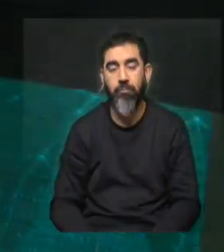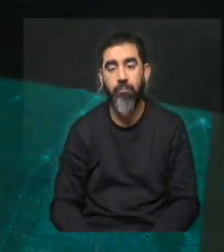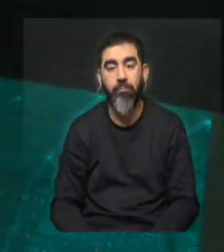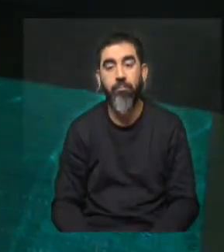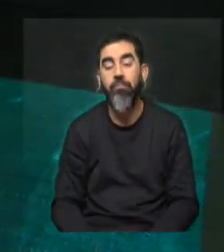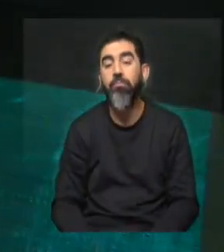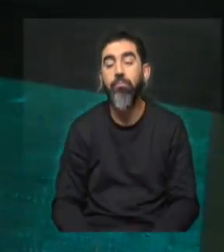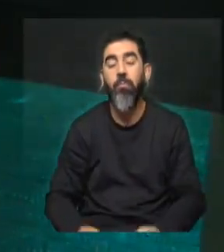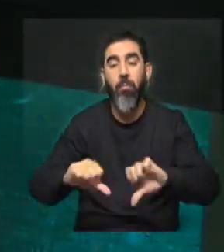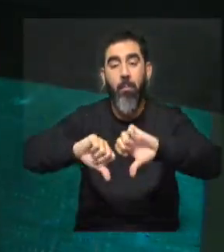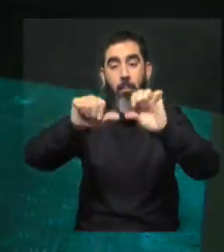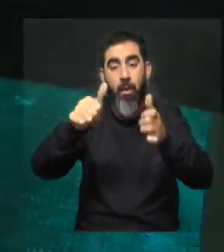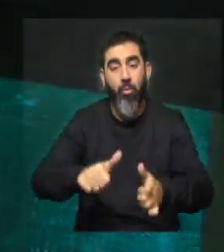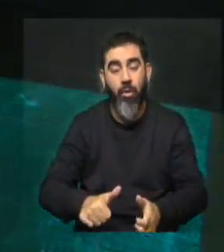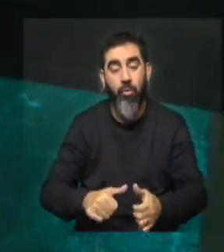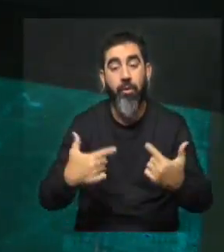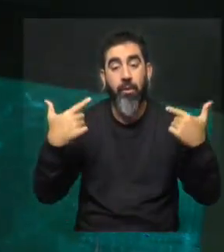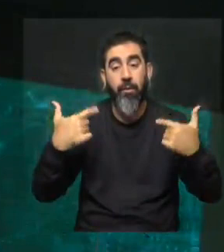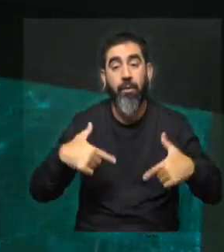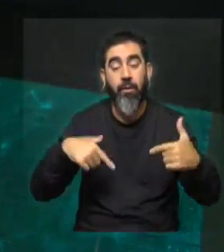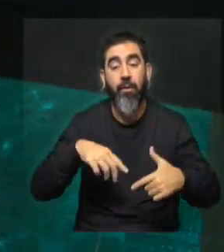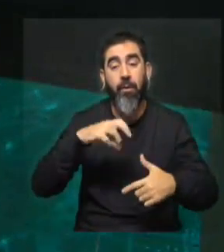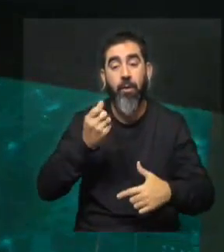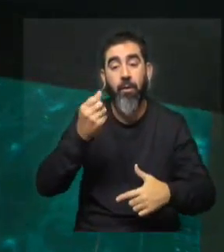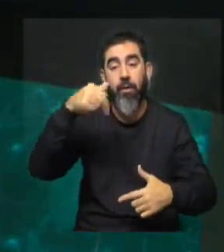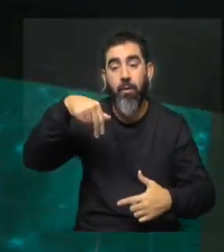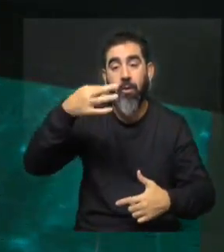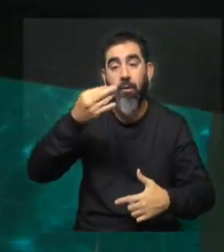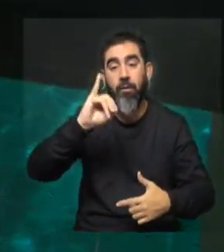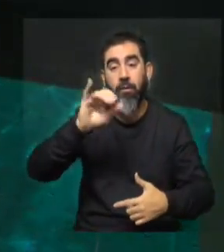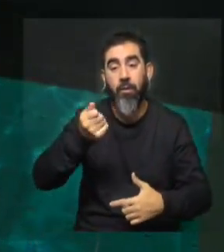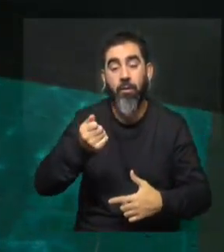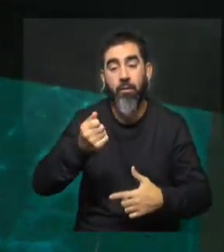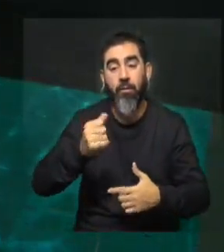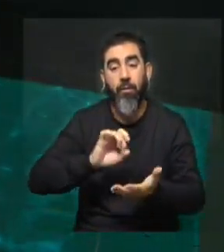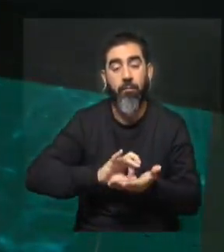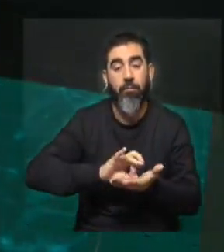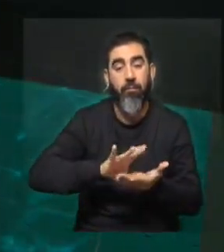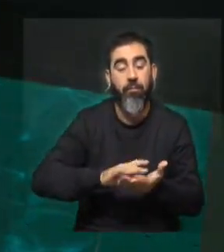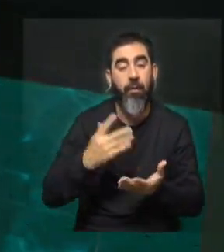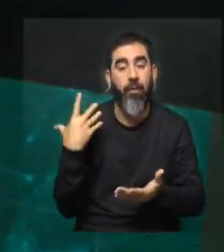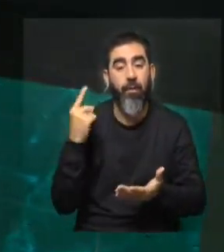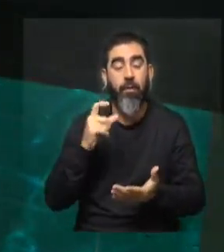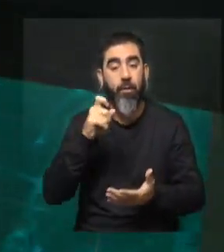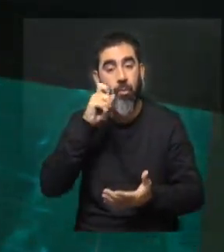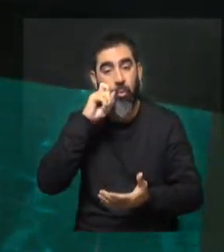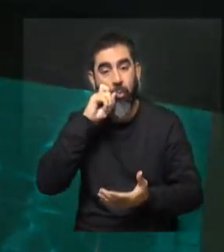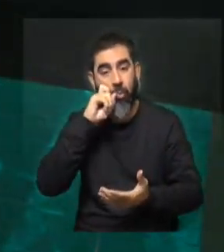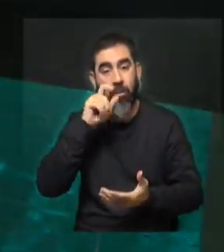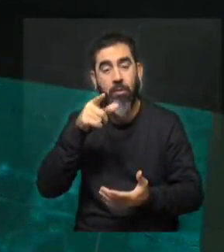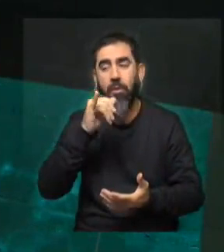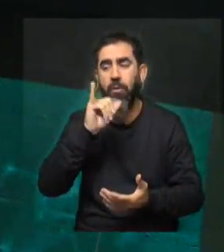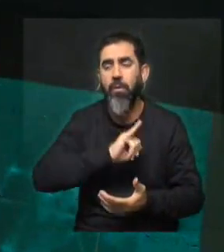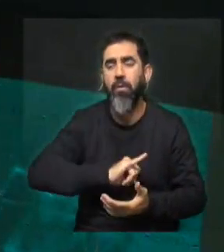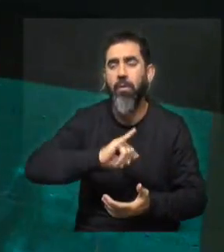nos vamos a Maldonado porque el intendente de aquel departamento Enrique de antía selló a la directora de turismo sí la jerarquía había